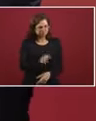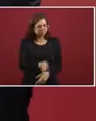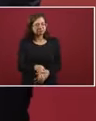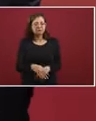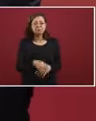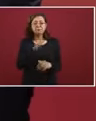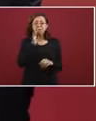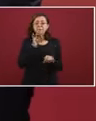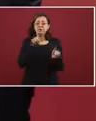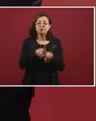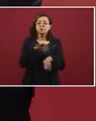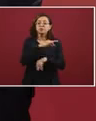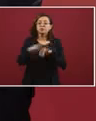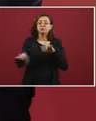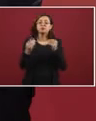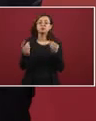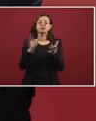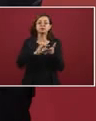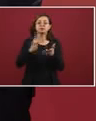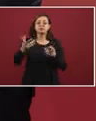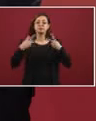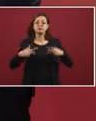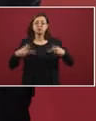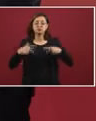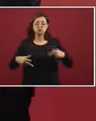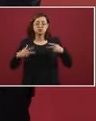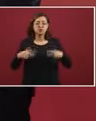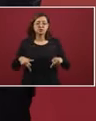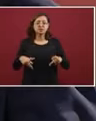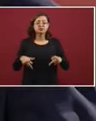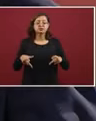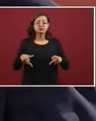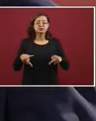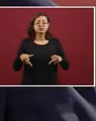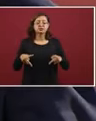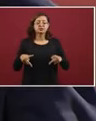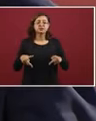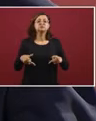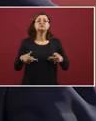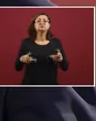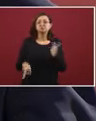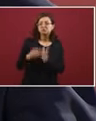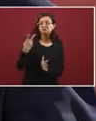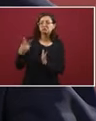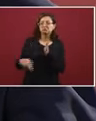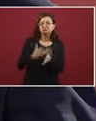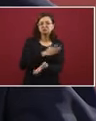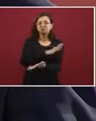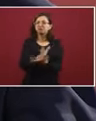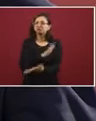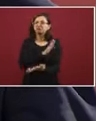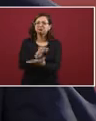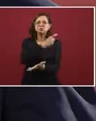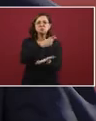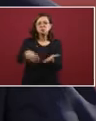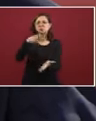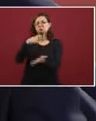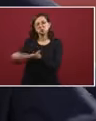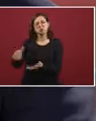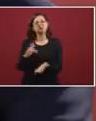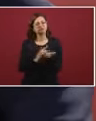Finalmente, agradecer el apoyo a todos los ciudadanos que subasta tras subasta han venido participando, y